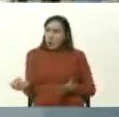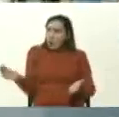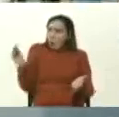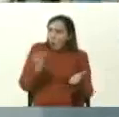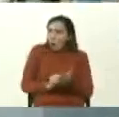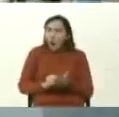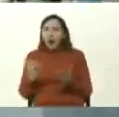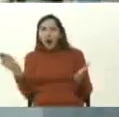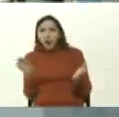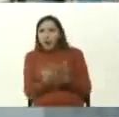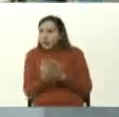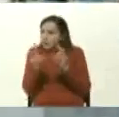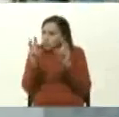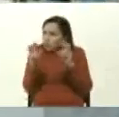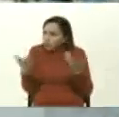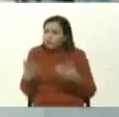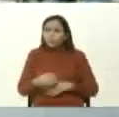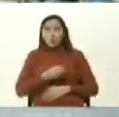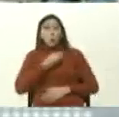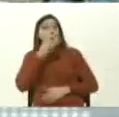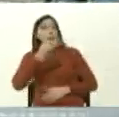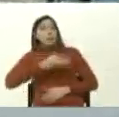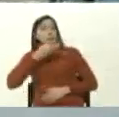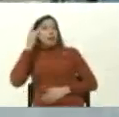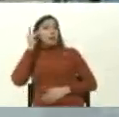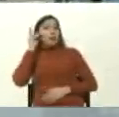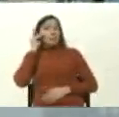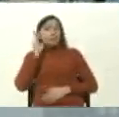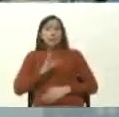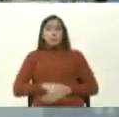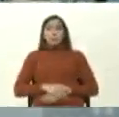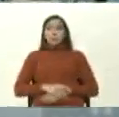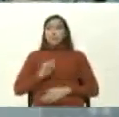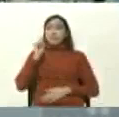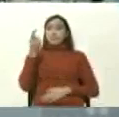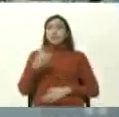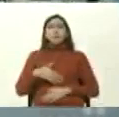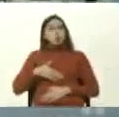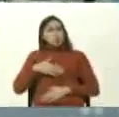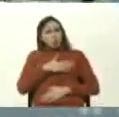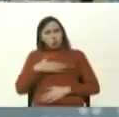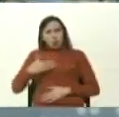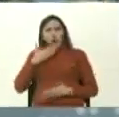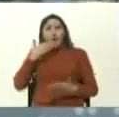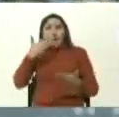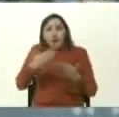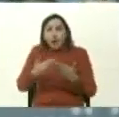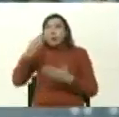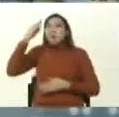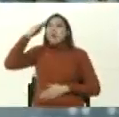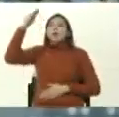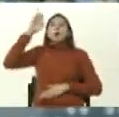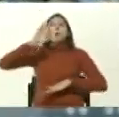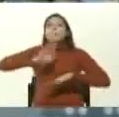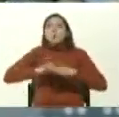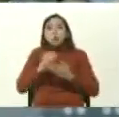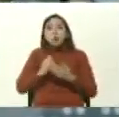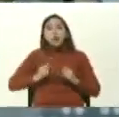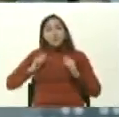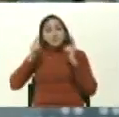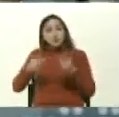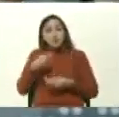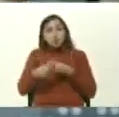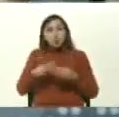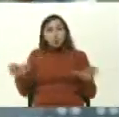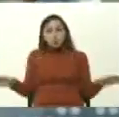clase y con escuela nueva. Buenas tardes, vicepresidenta. Primero que nada, le quiero dar las gracias a Dios por permitirnos estar reunidos